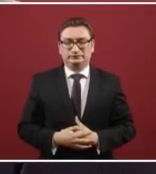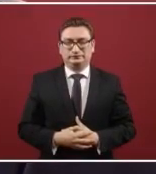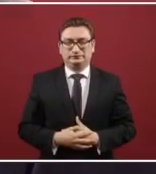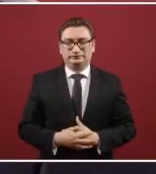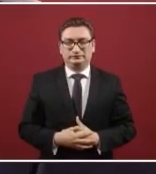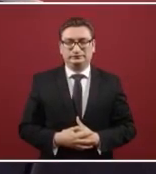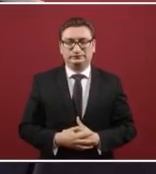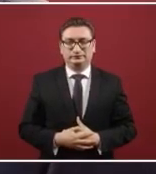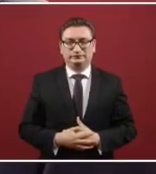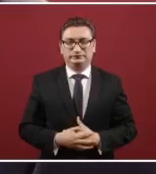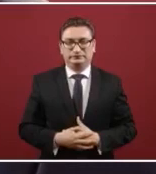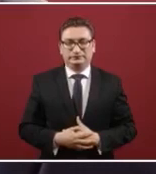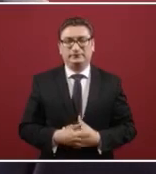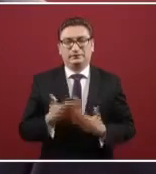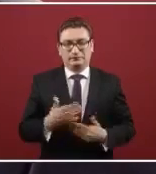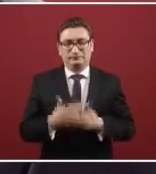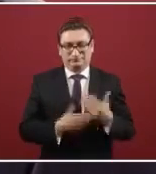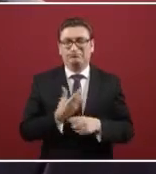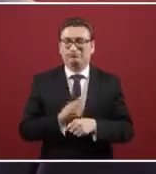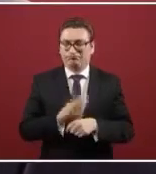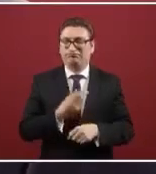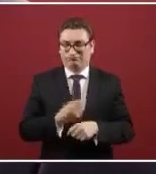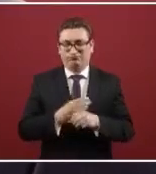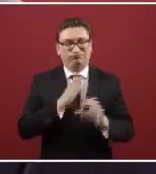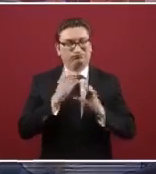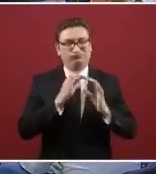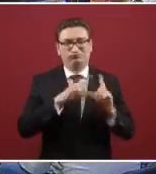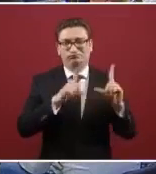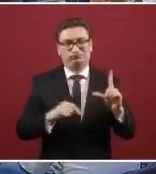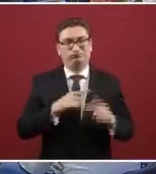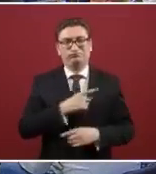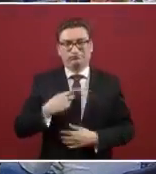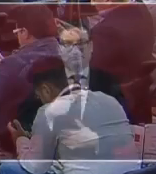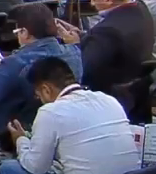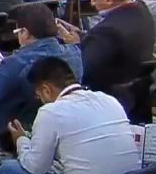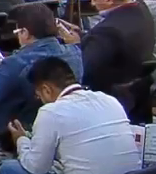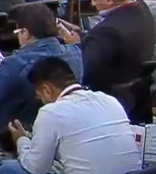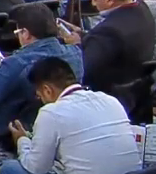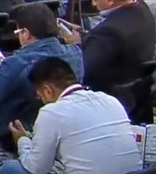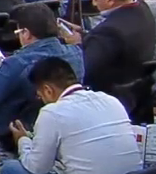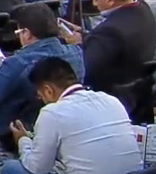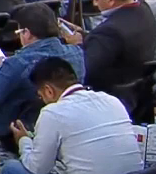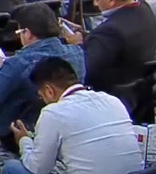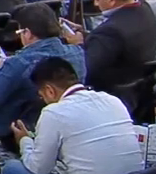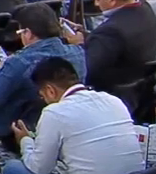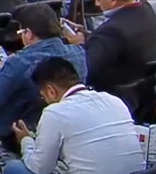Entonces, tenemos que resolver esto. Tiene que haber comunicación para la educación,